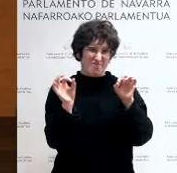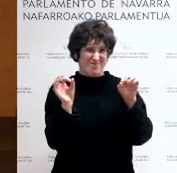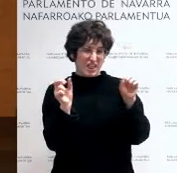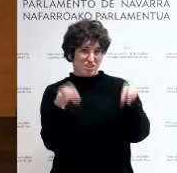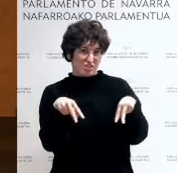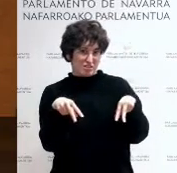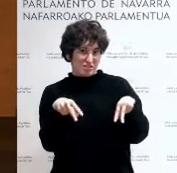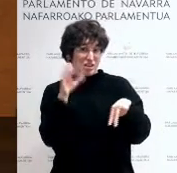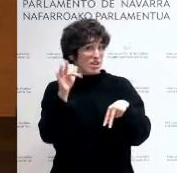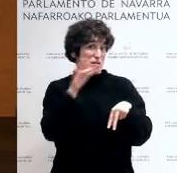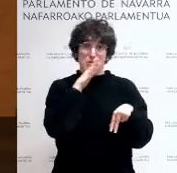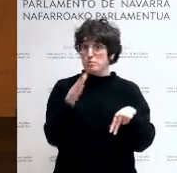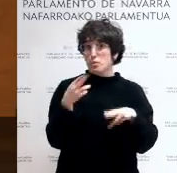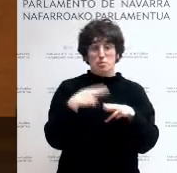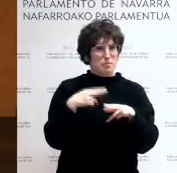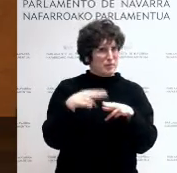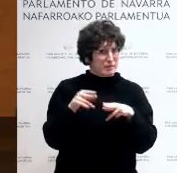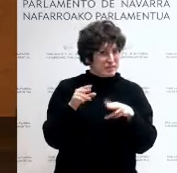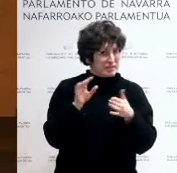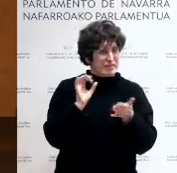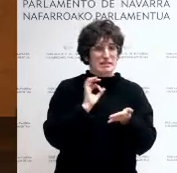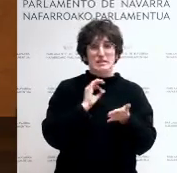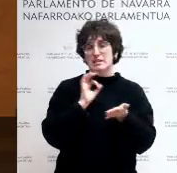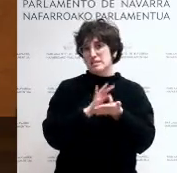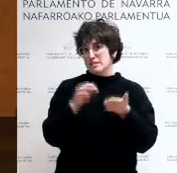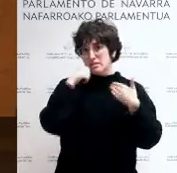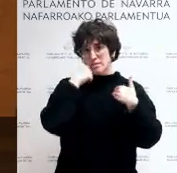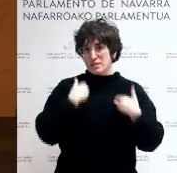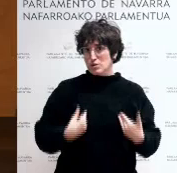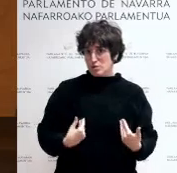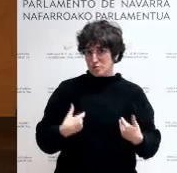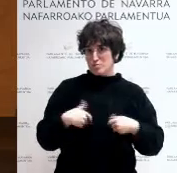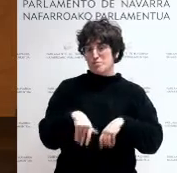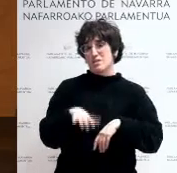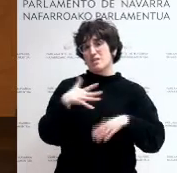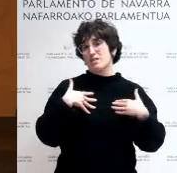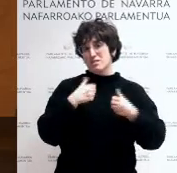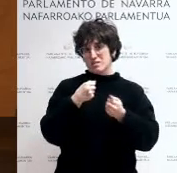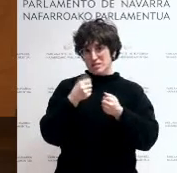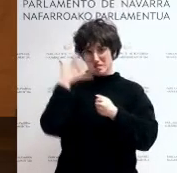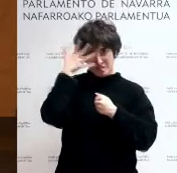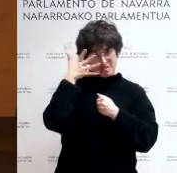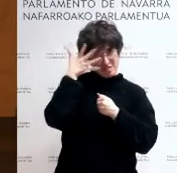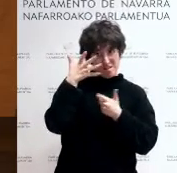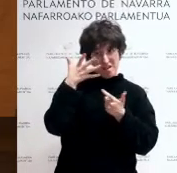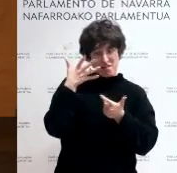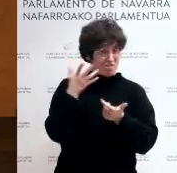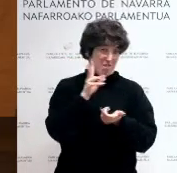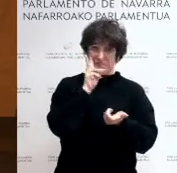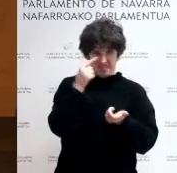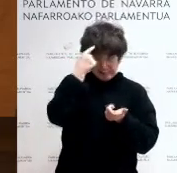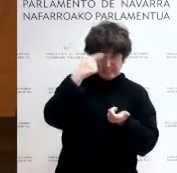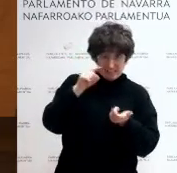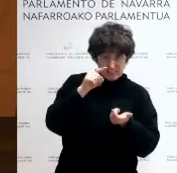una política de recursos humanos del Servicio Navarro de Salud que no está queriendo afrontar el problema de la falta de médicos en algunas áreas concretas